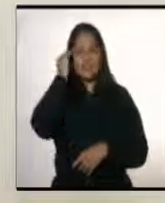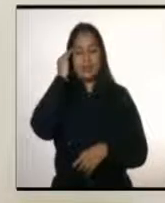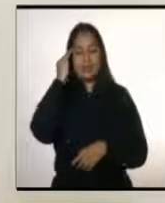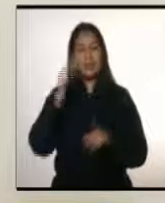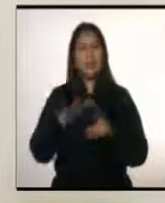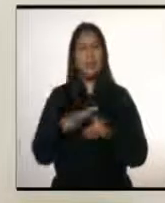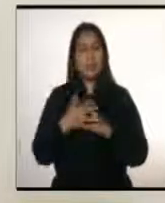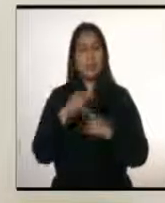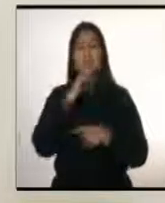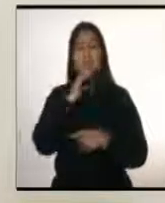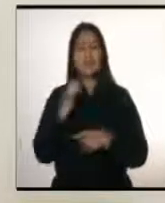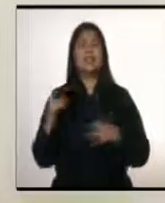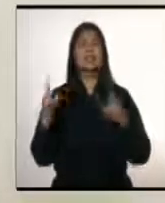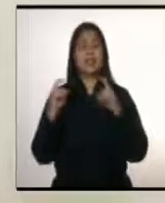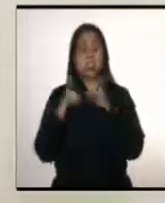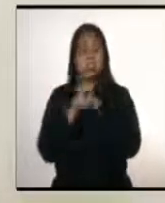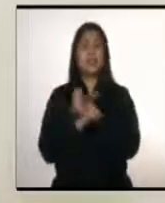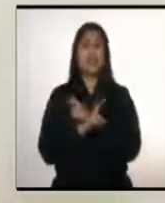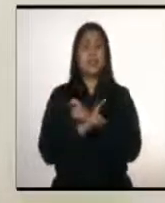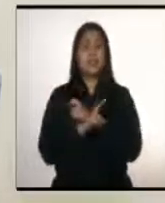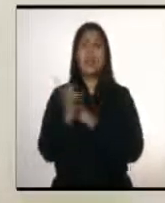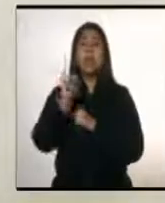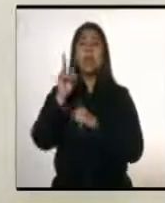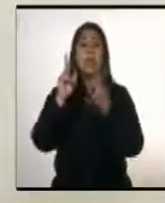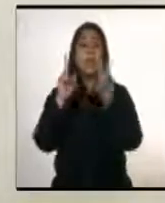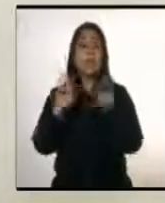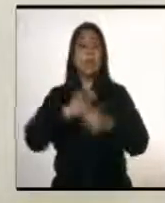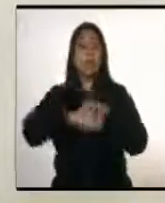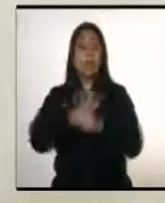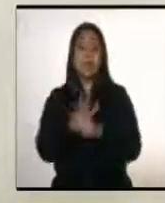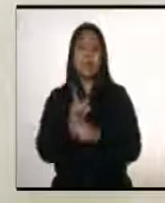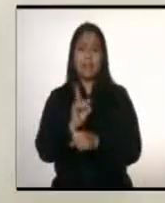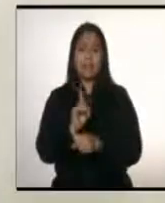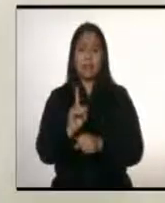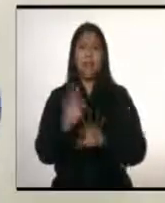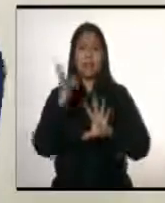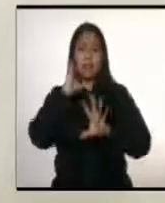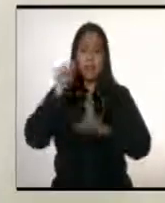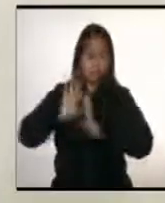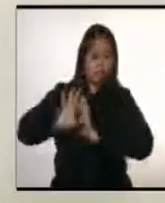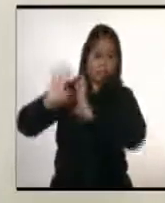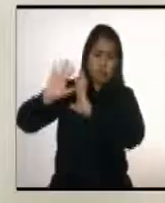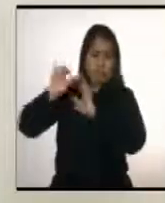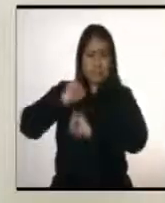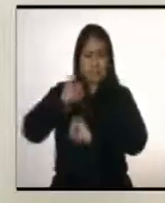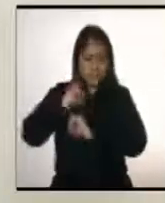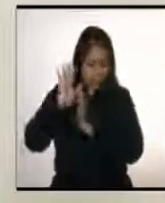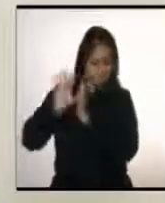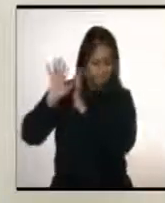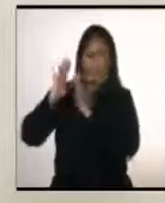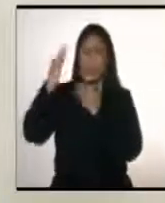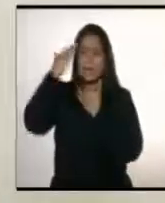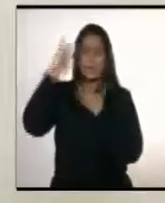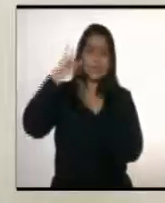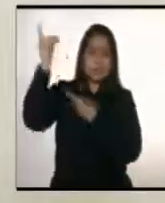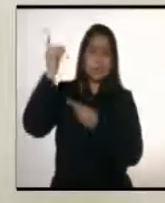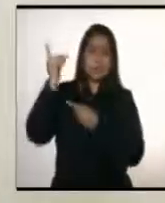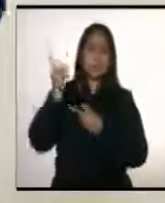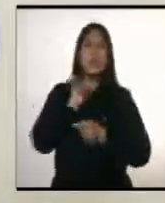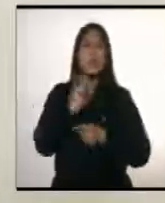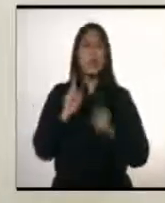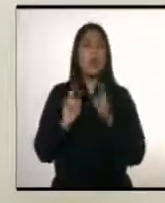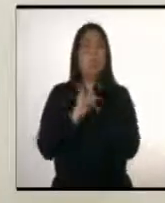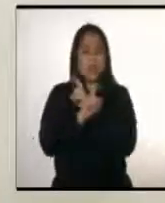es complicada. No por el coronavirus, porque lo hemos logrado contener, gracias a Dios, sino es complicada porque